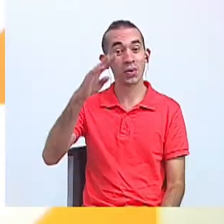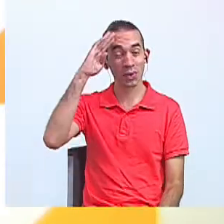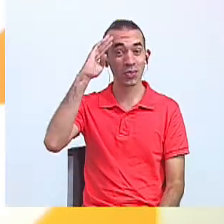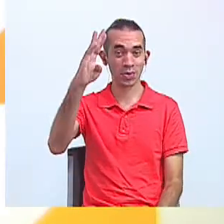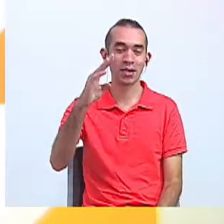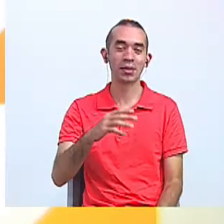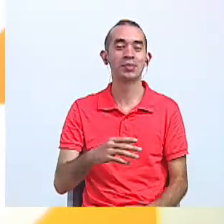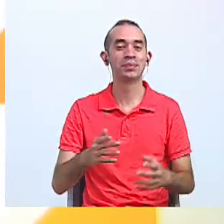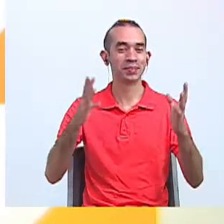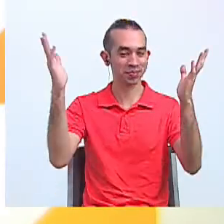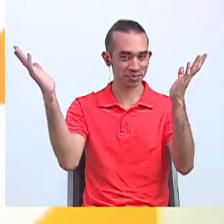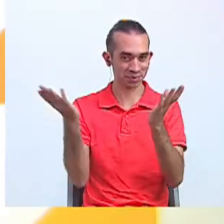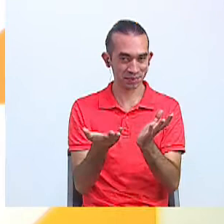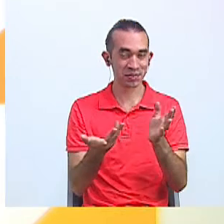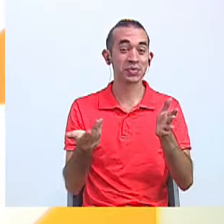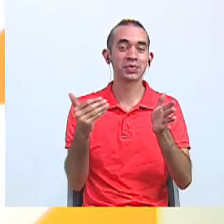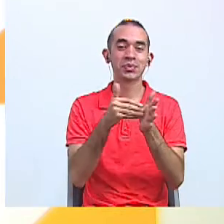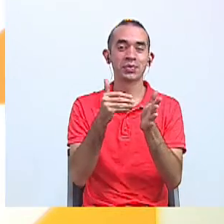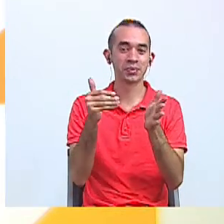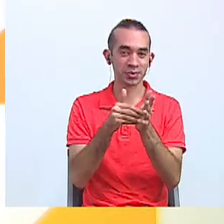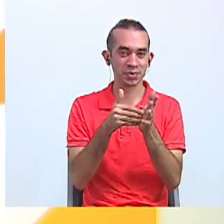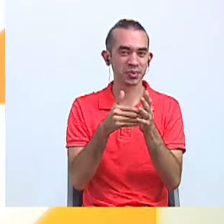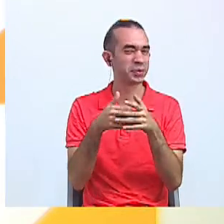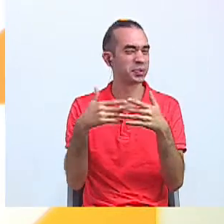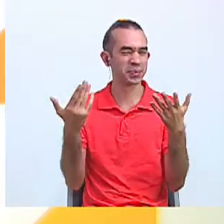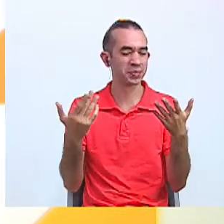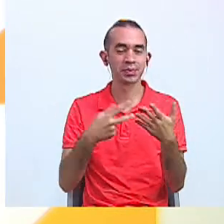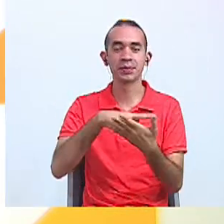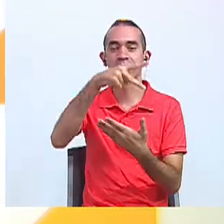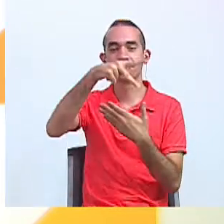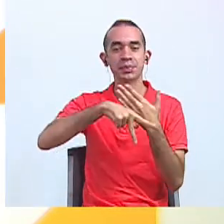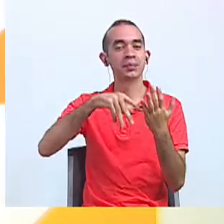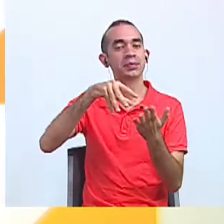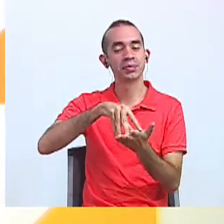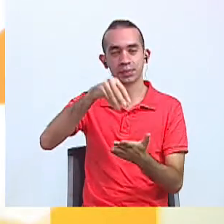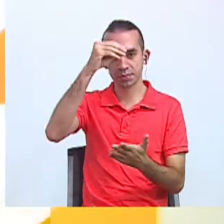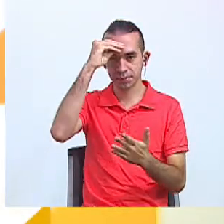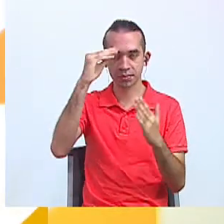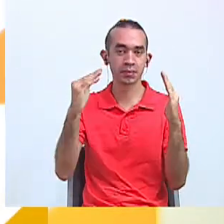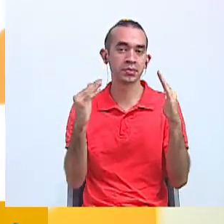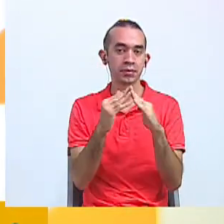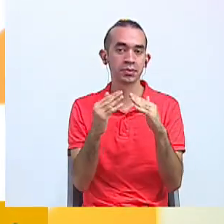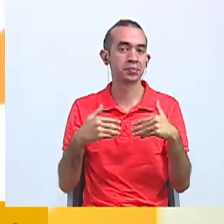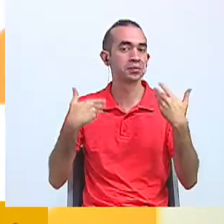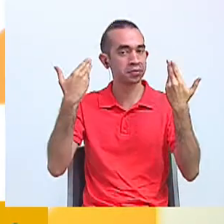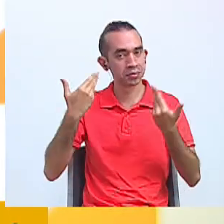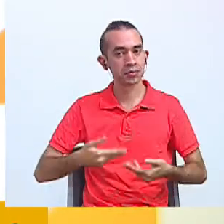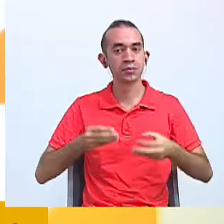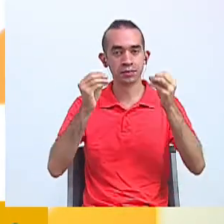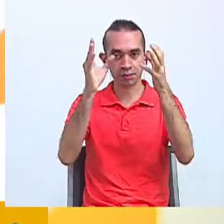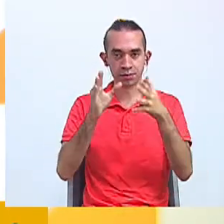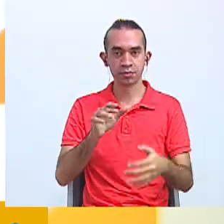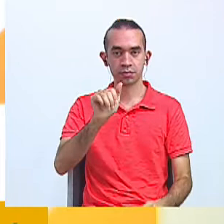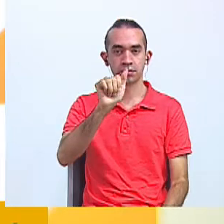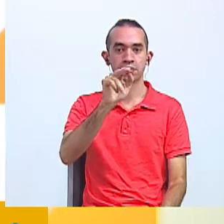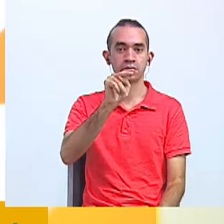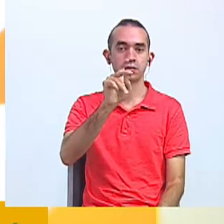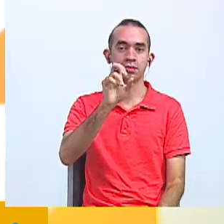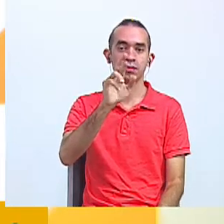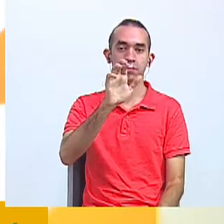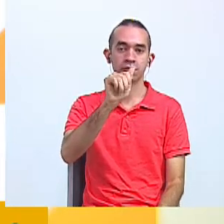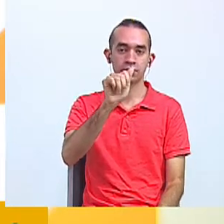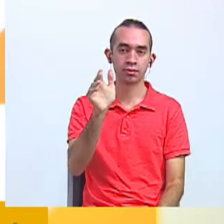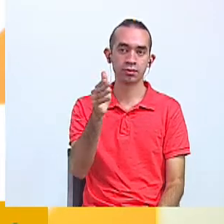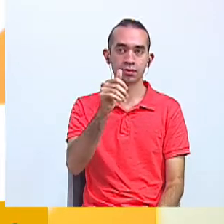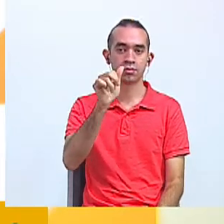Hola, bienvenidos nuevamente a su programa Aprendo en Casa. Soy la profesora Andrea Arias Quesada,